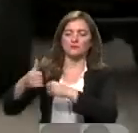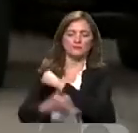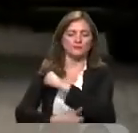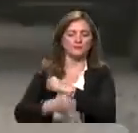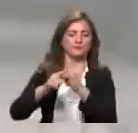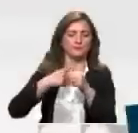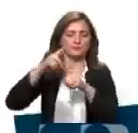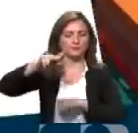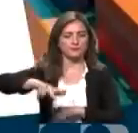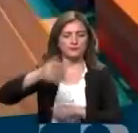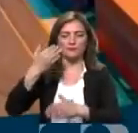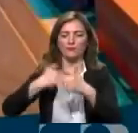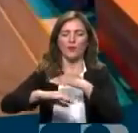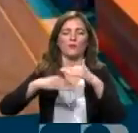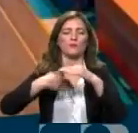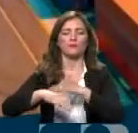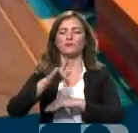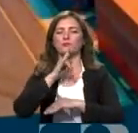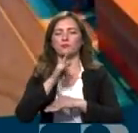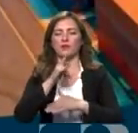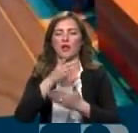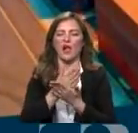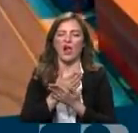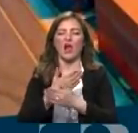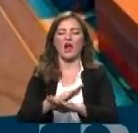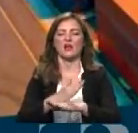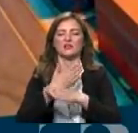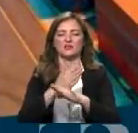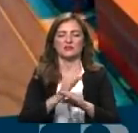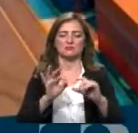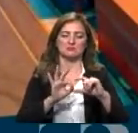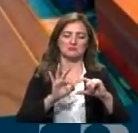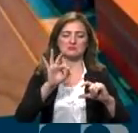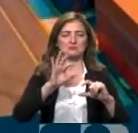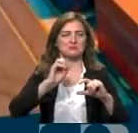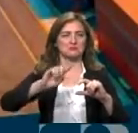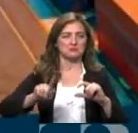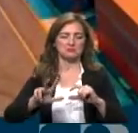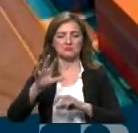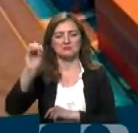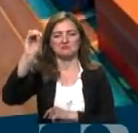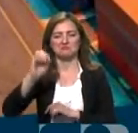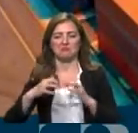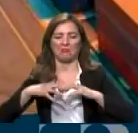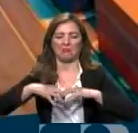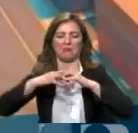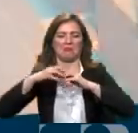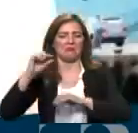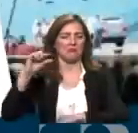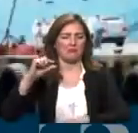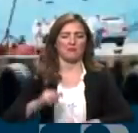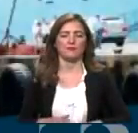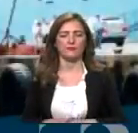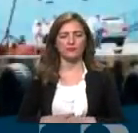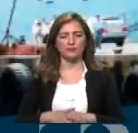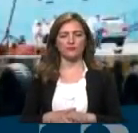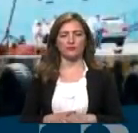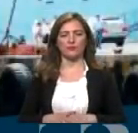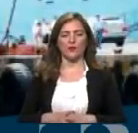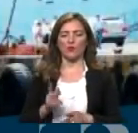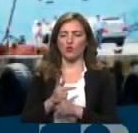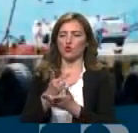los envíos a Estados Unidos se han estancado y apenas han crecido el 0,03%, mientras que las